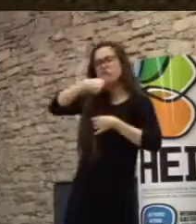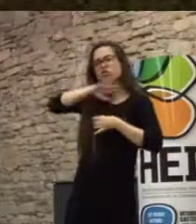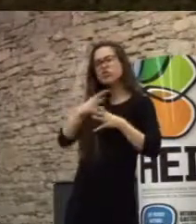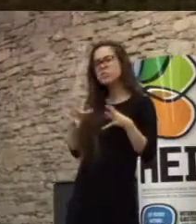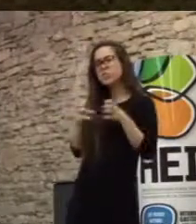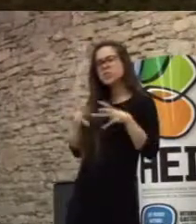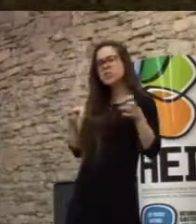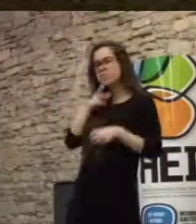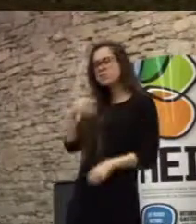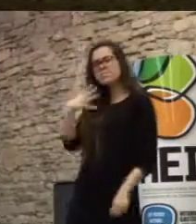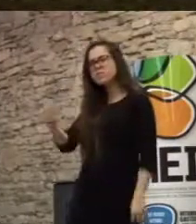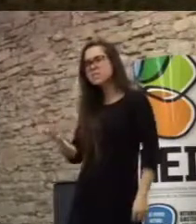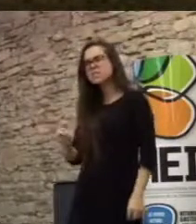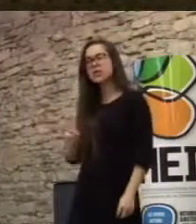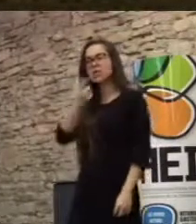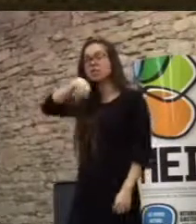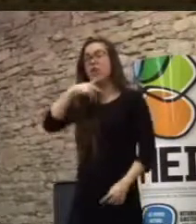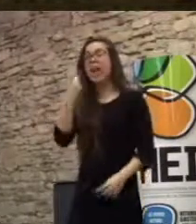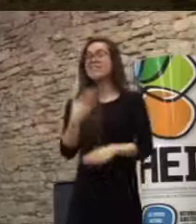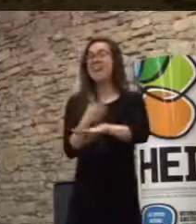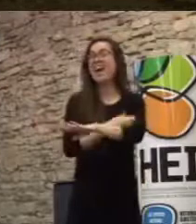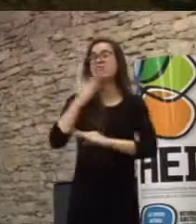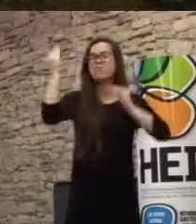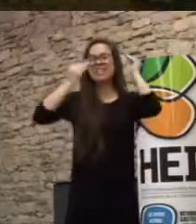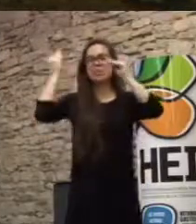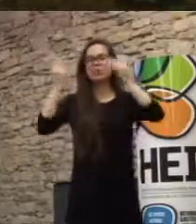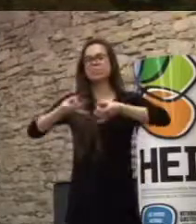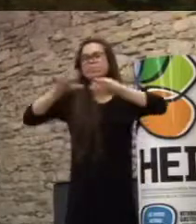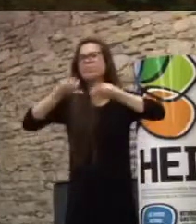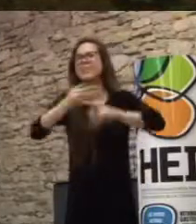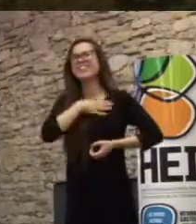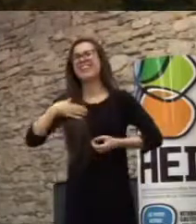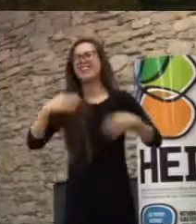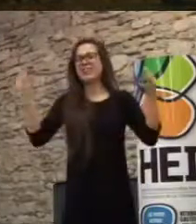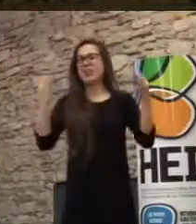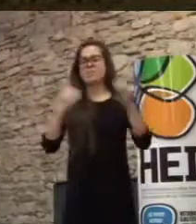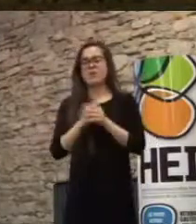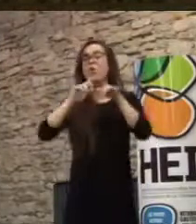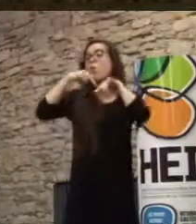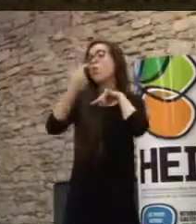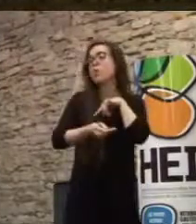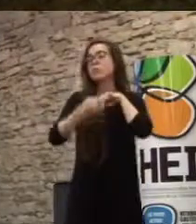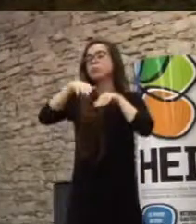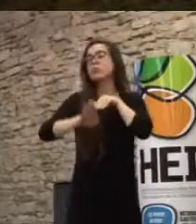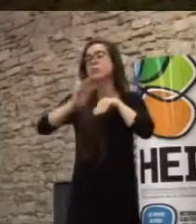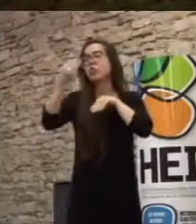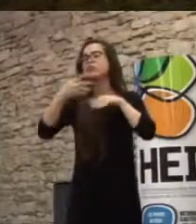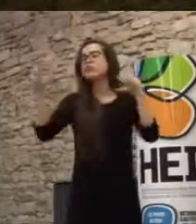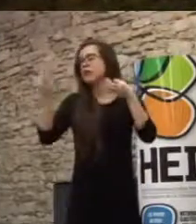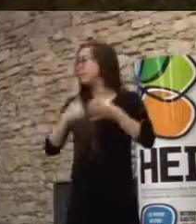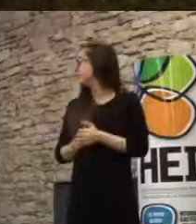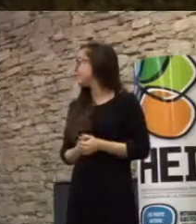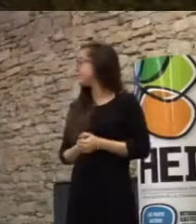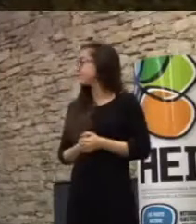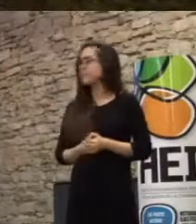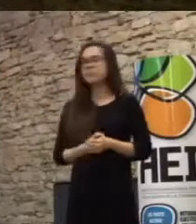tener una idea un pensamiento que queremos transmitir es el nivel número uno el nivel número 2 es lo